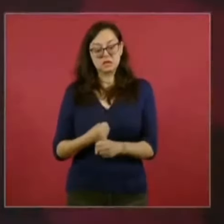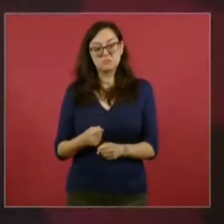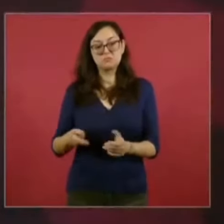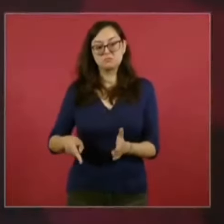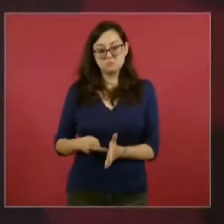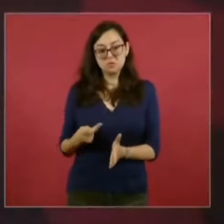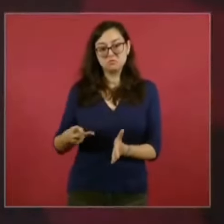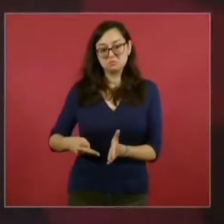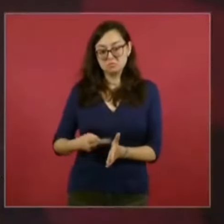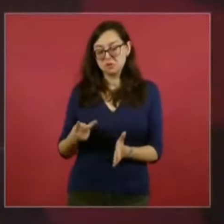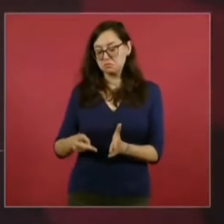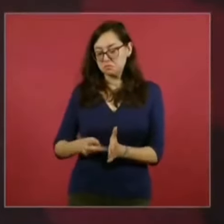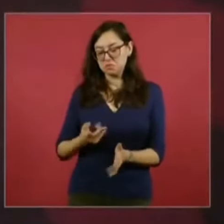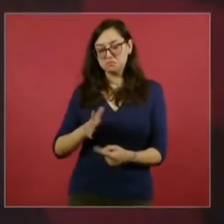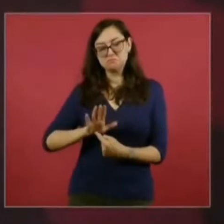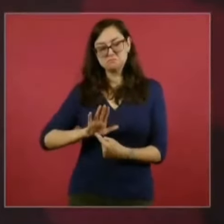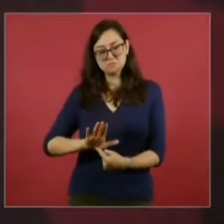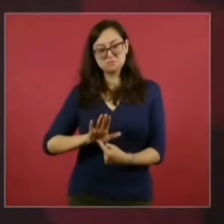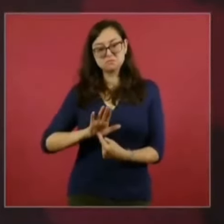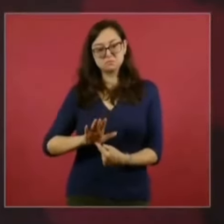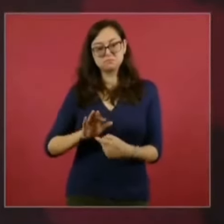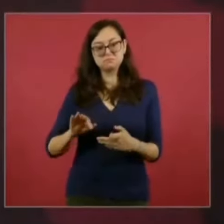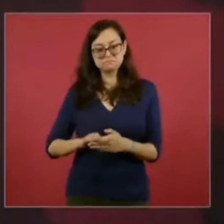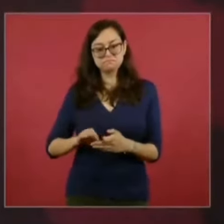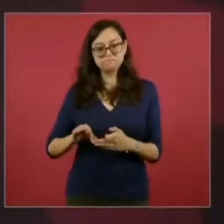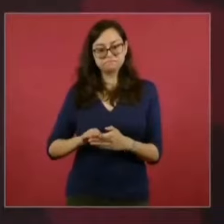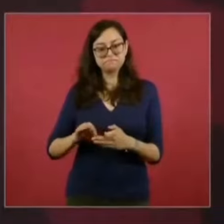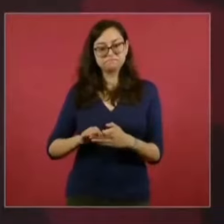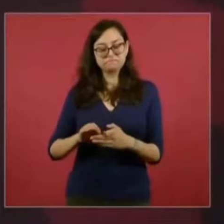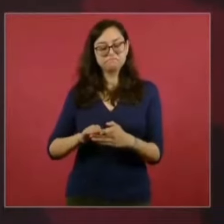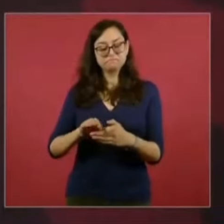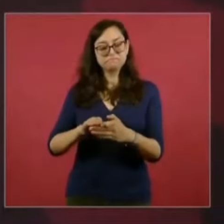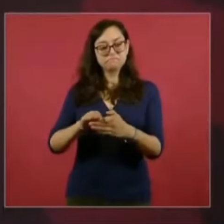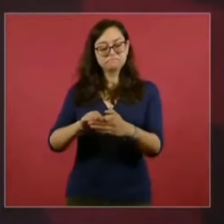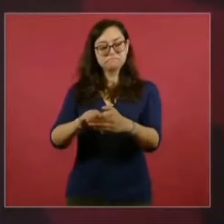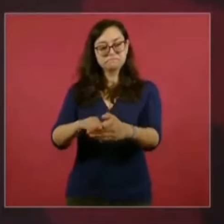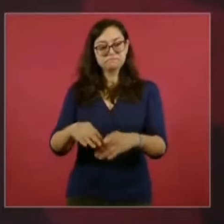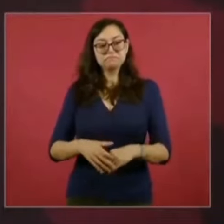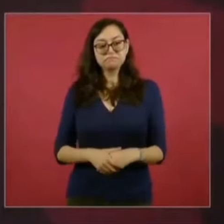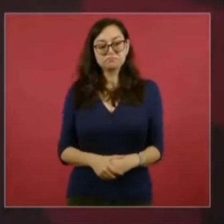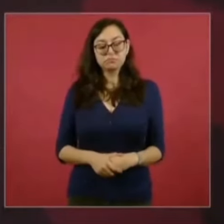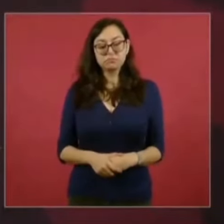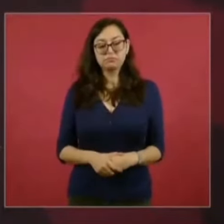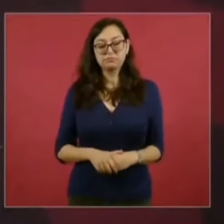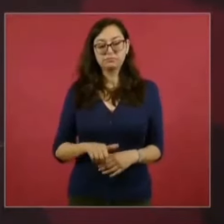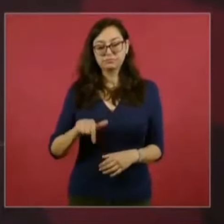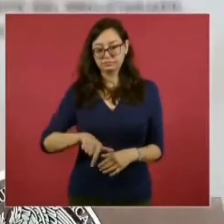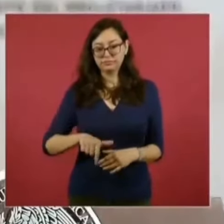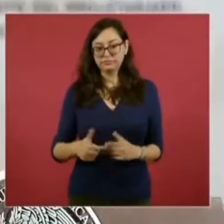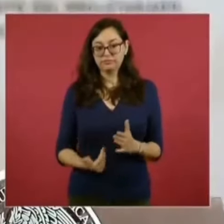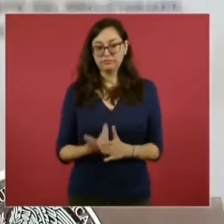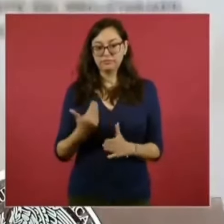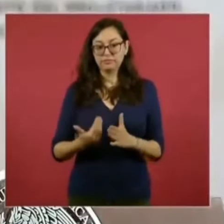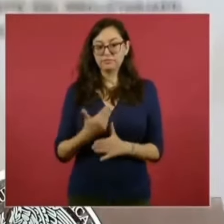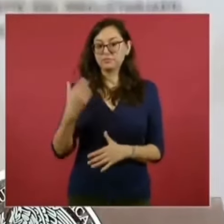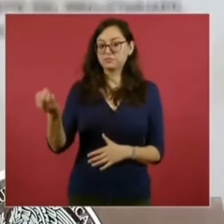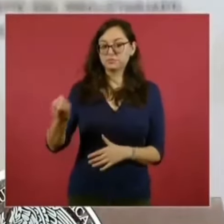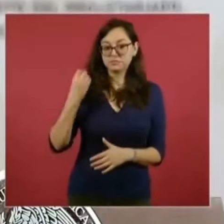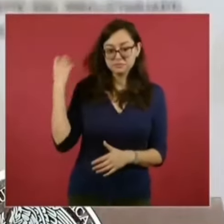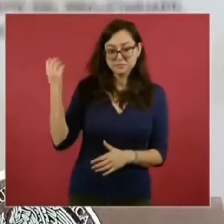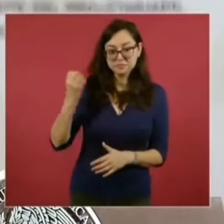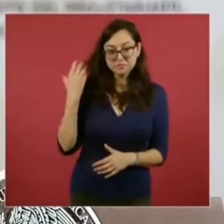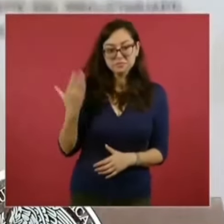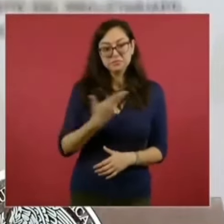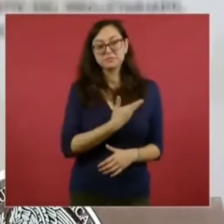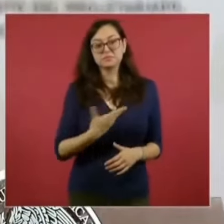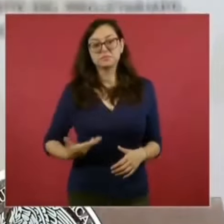sección, Quienes quieren las mentiras de la semana, un espacio de la conferencia de prensa del presidente Andrés Manuel